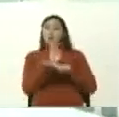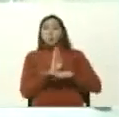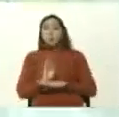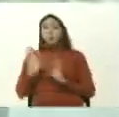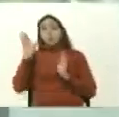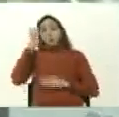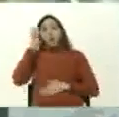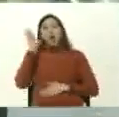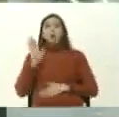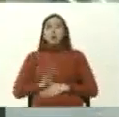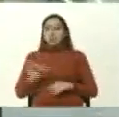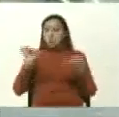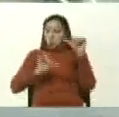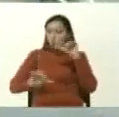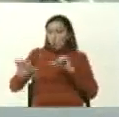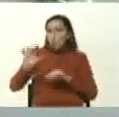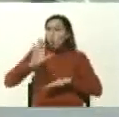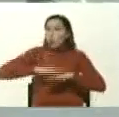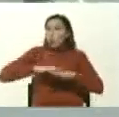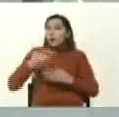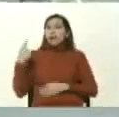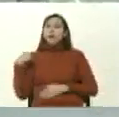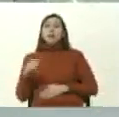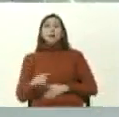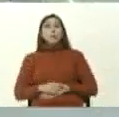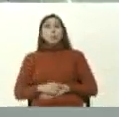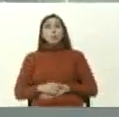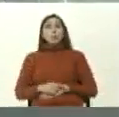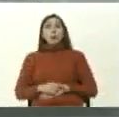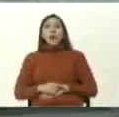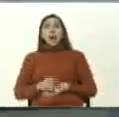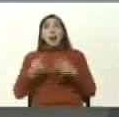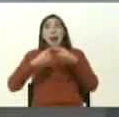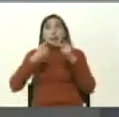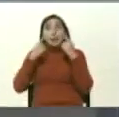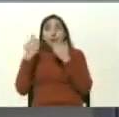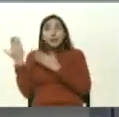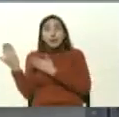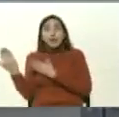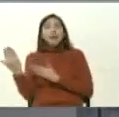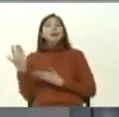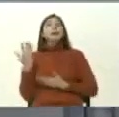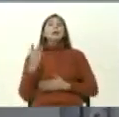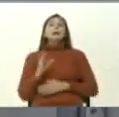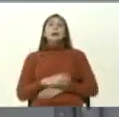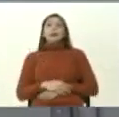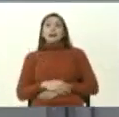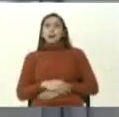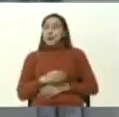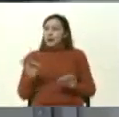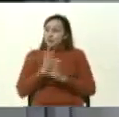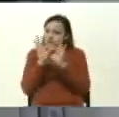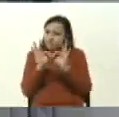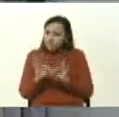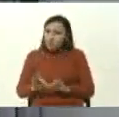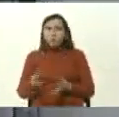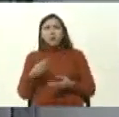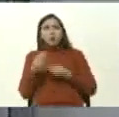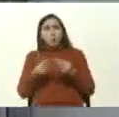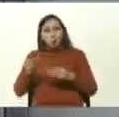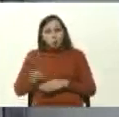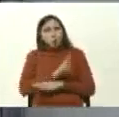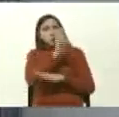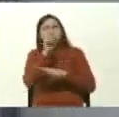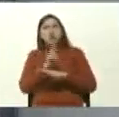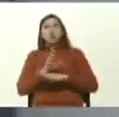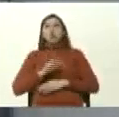de trabajar en el laboratorio, porque tenemos diferentes pinzas de madera, de metales, con mangos de metales, con algunos tienen